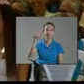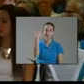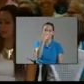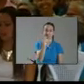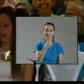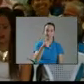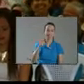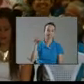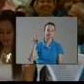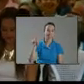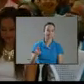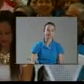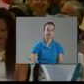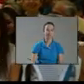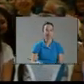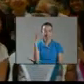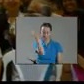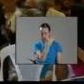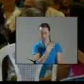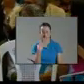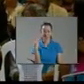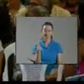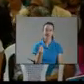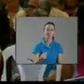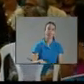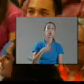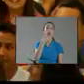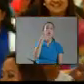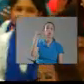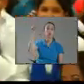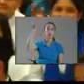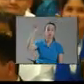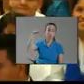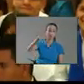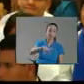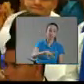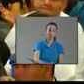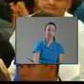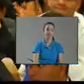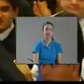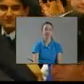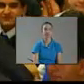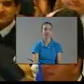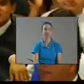el padre diezmó o ofrendó? Ofrendó. ¿Y lo dio?